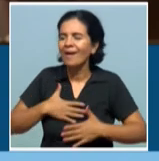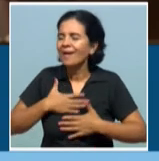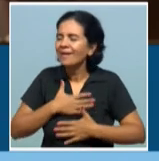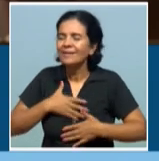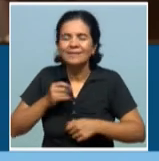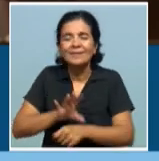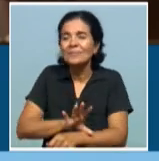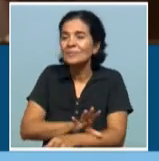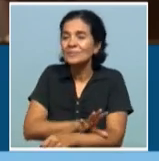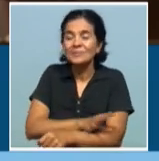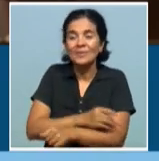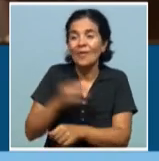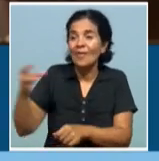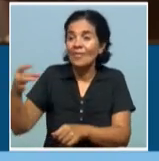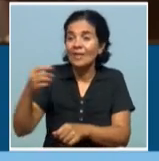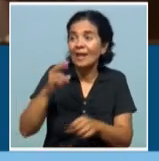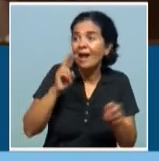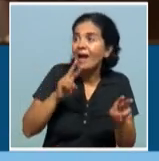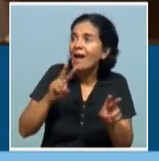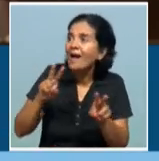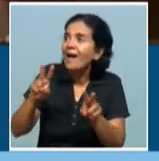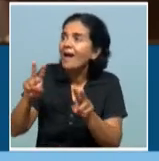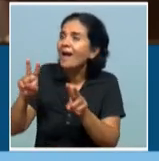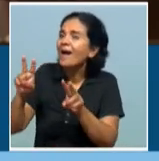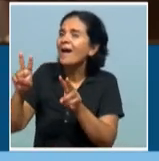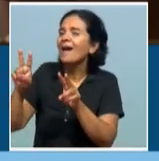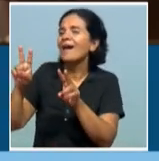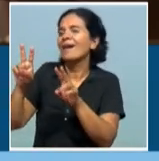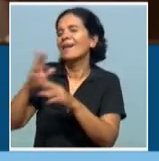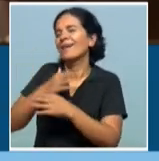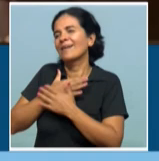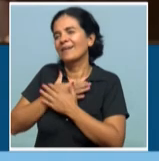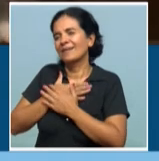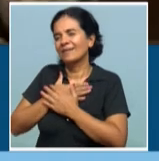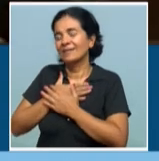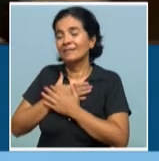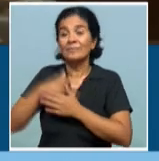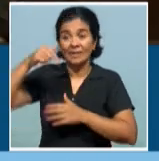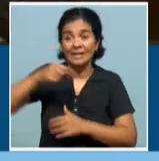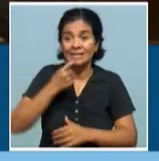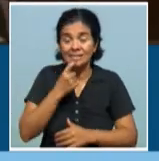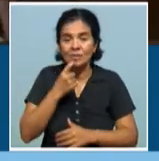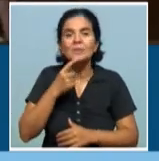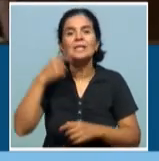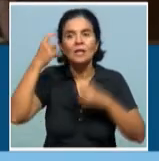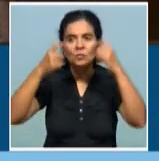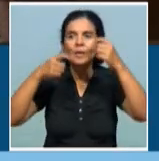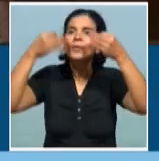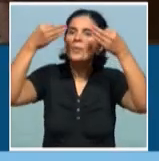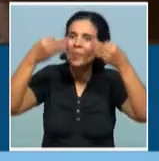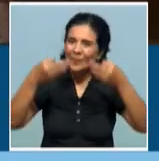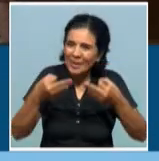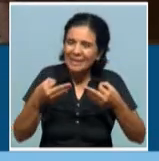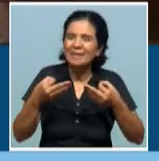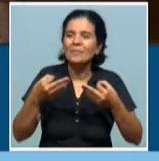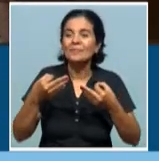tan enorme, volvió el tren. Y en San Luis, nosotros cumplimos el sueño, volvió el tren, llamada